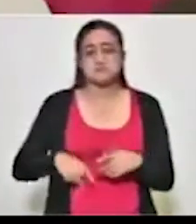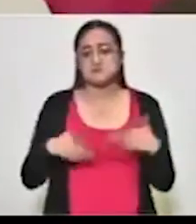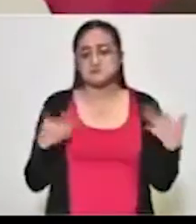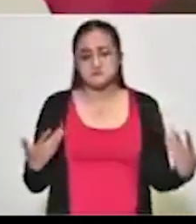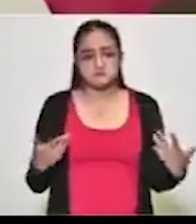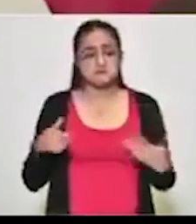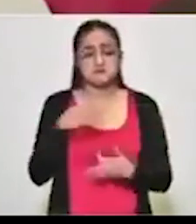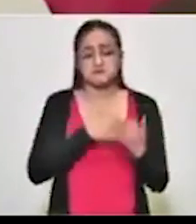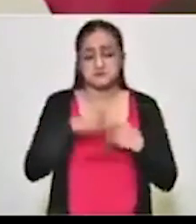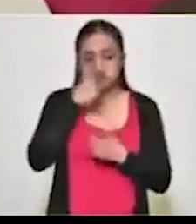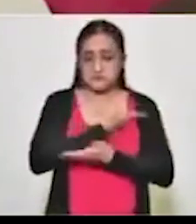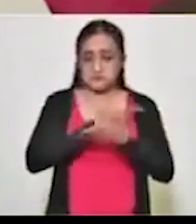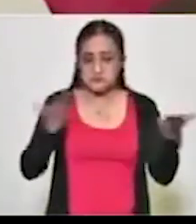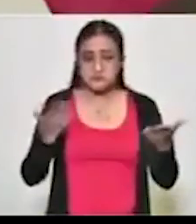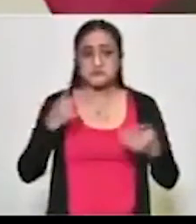Son del pueblo de México.